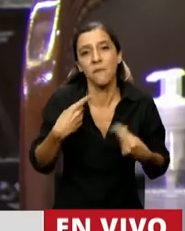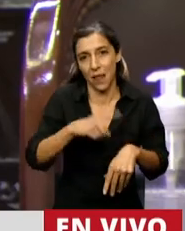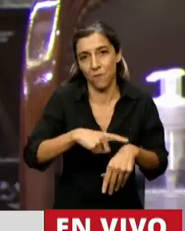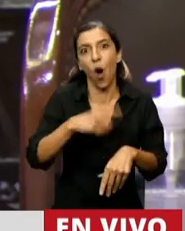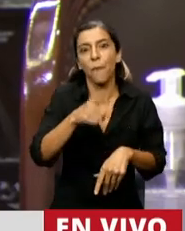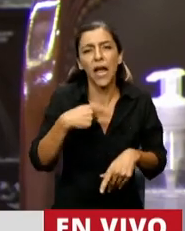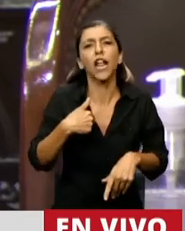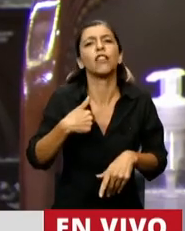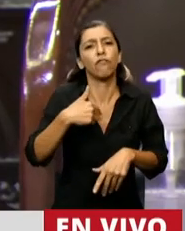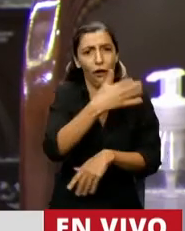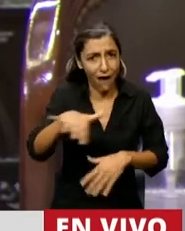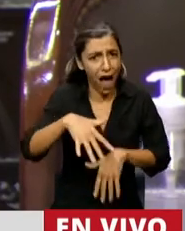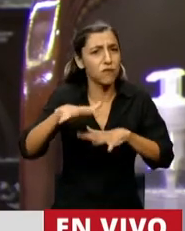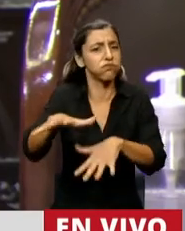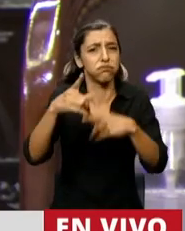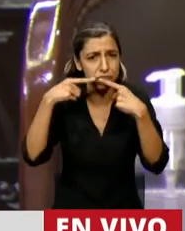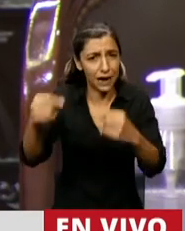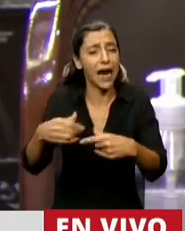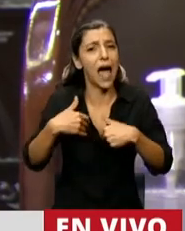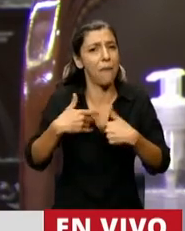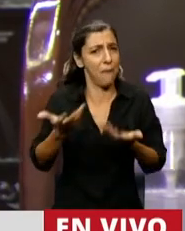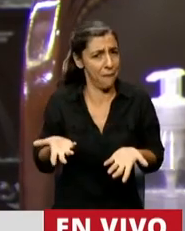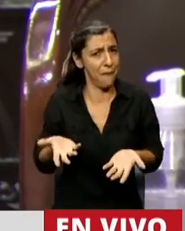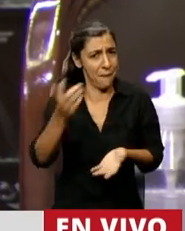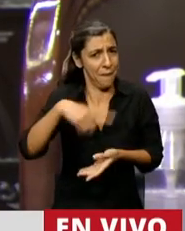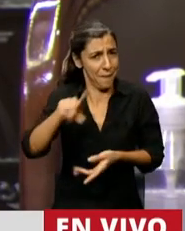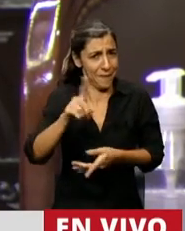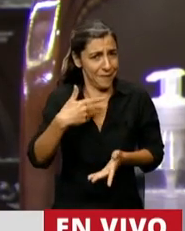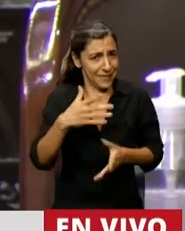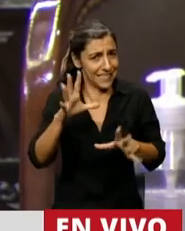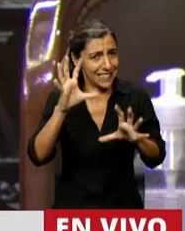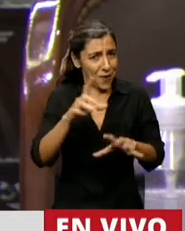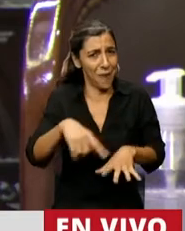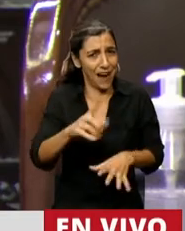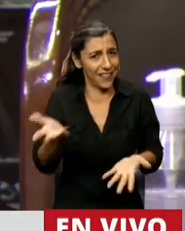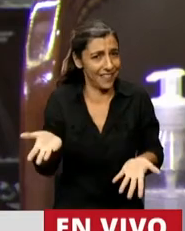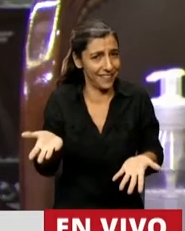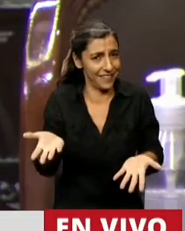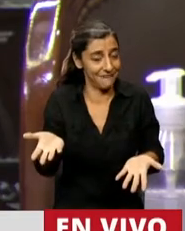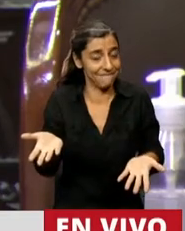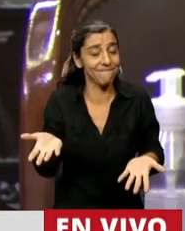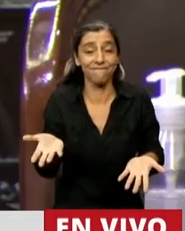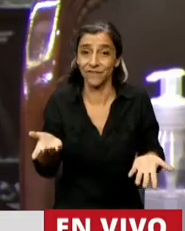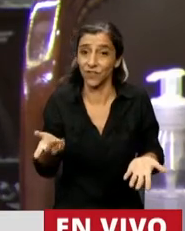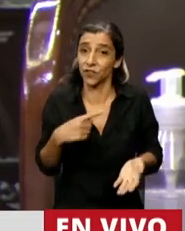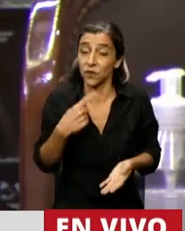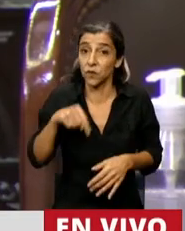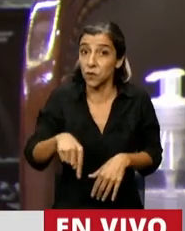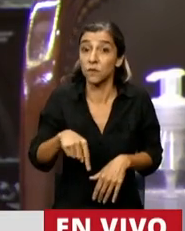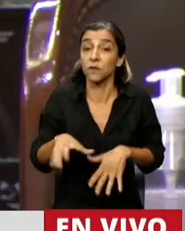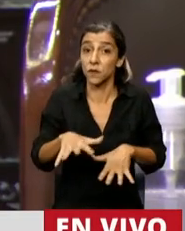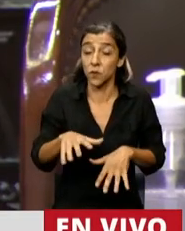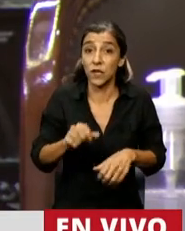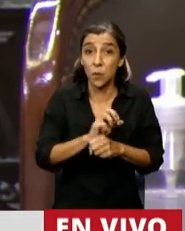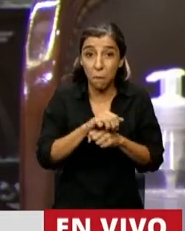vuelca a las calles y cuando reclama y cuando protesta. Ahora estamos en una pandemia, señor presidente, y estamos acá,